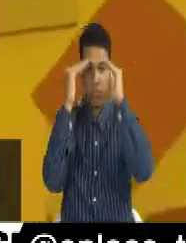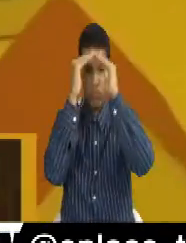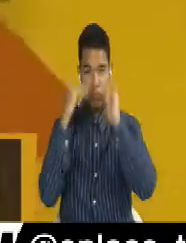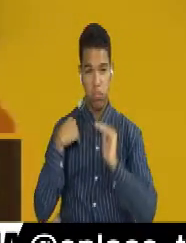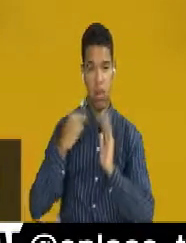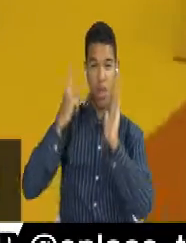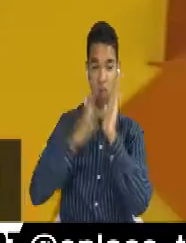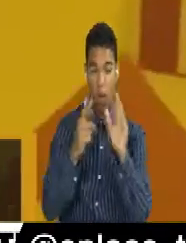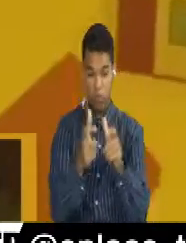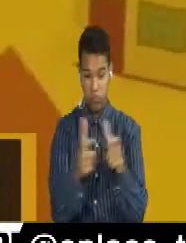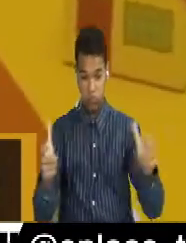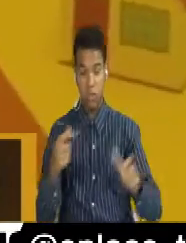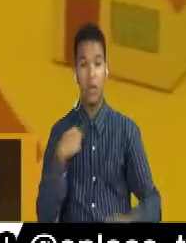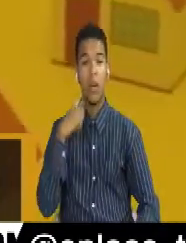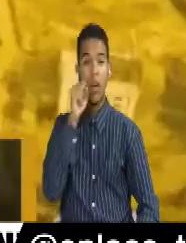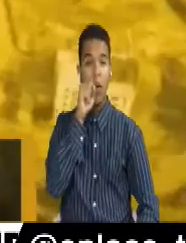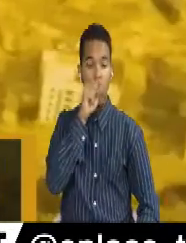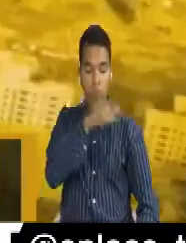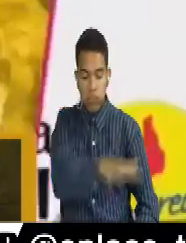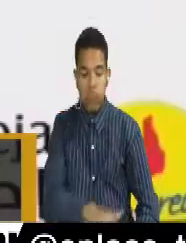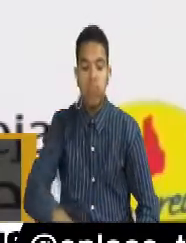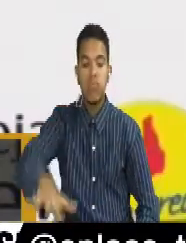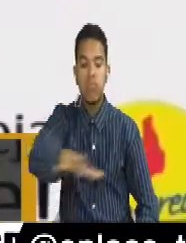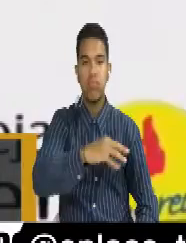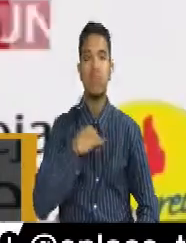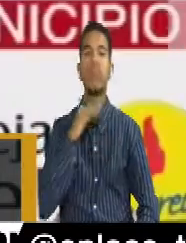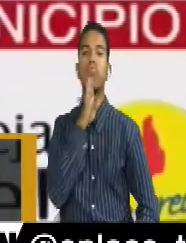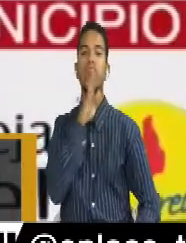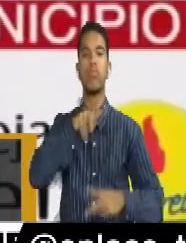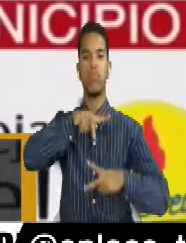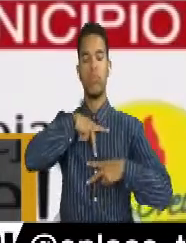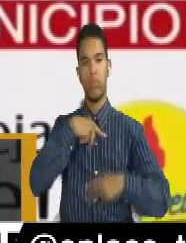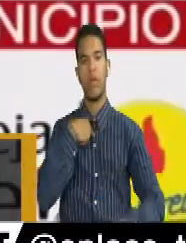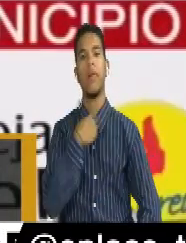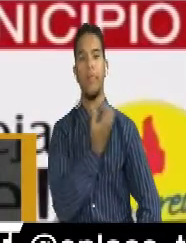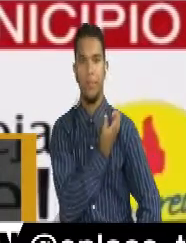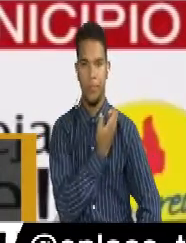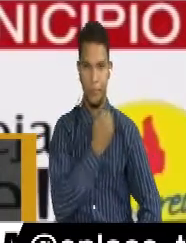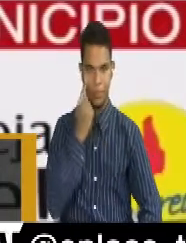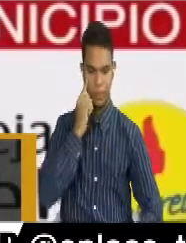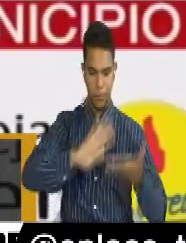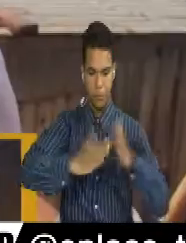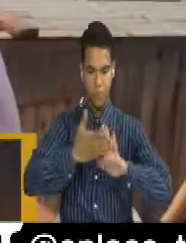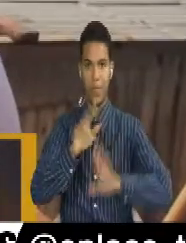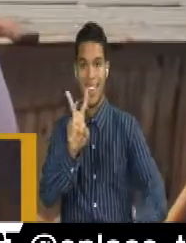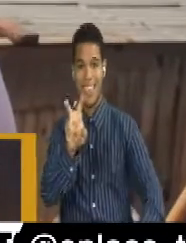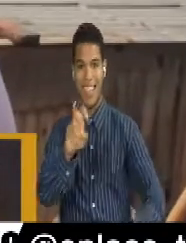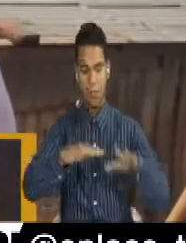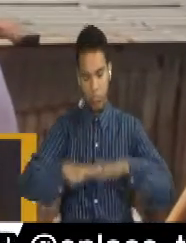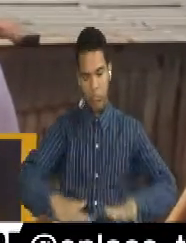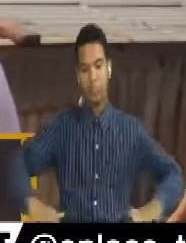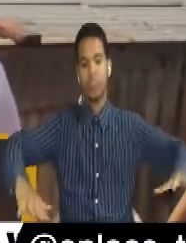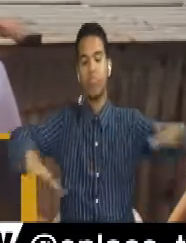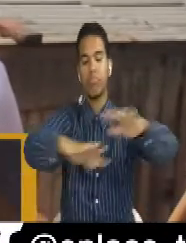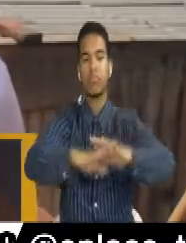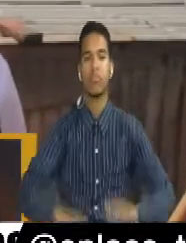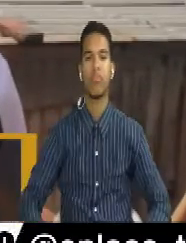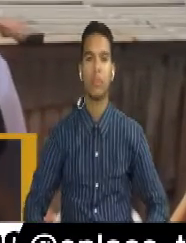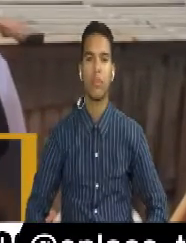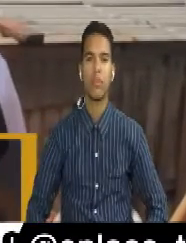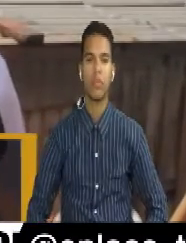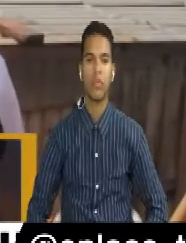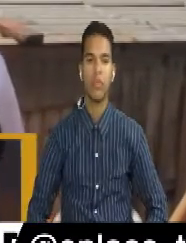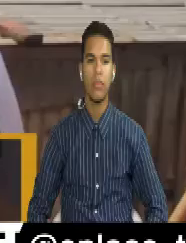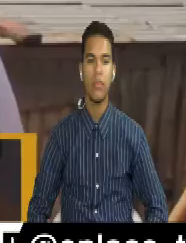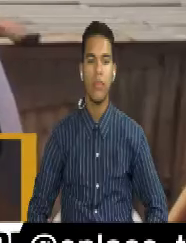el municipio es el propietario de los terrenos de la Comuna 7, donde se alzará el proyecto. Estamos ya presto también